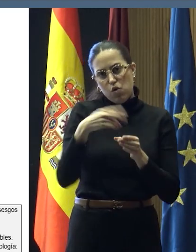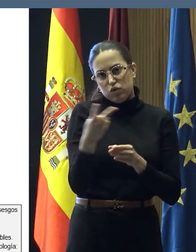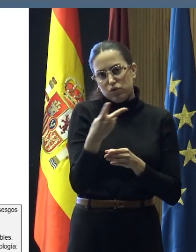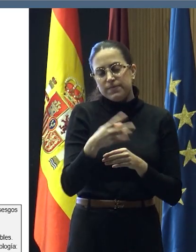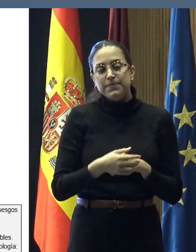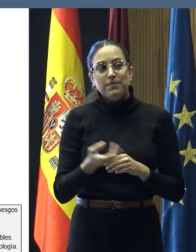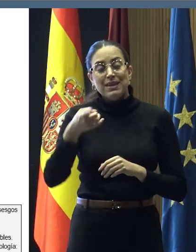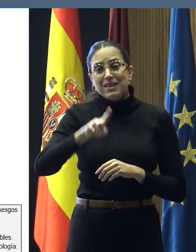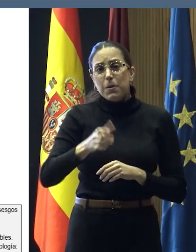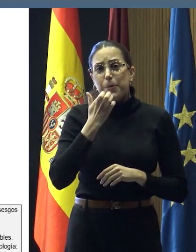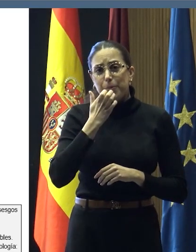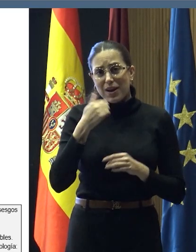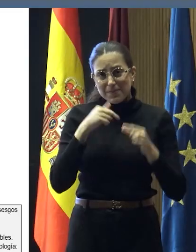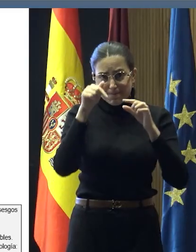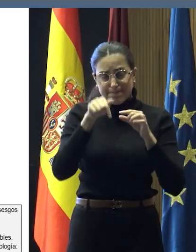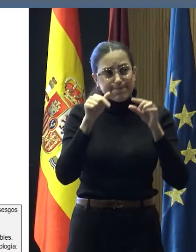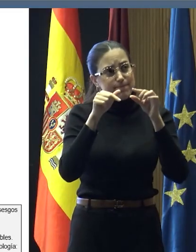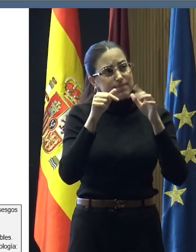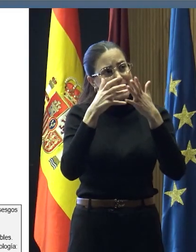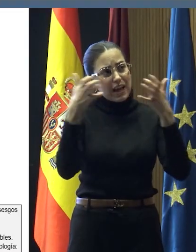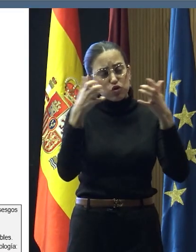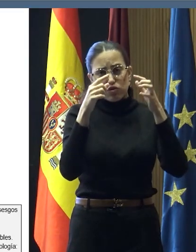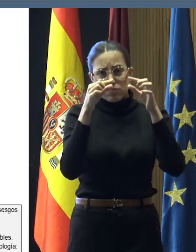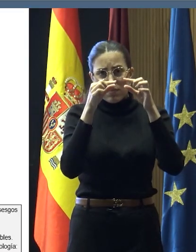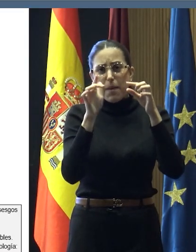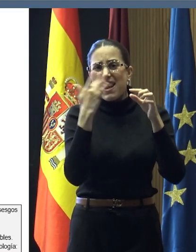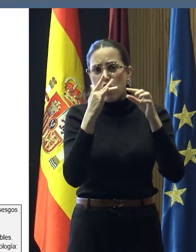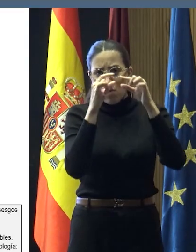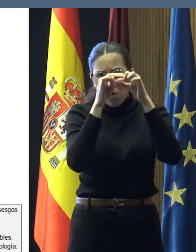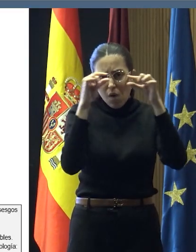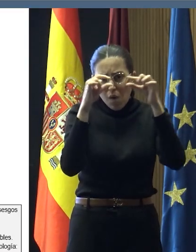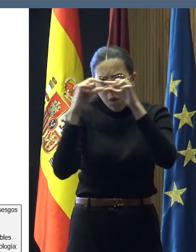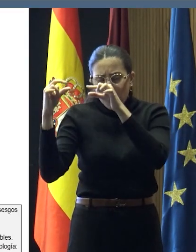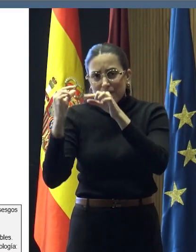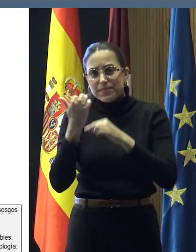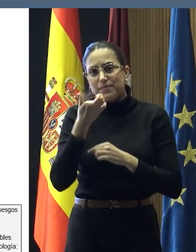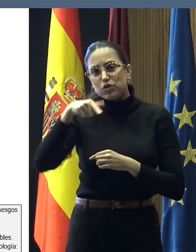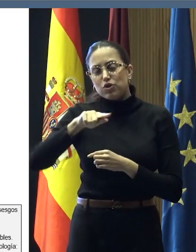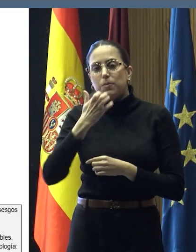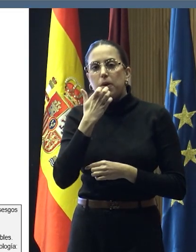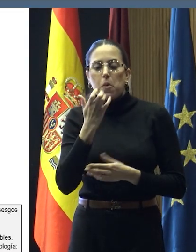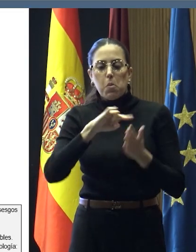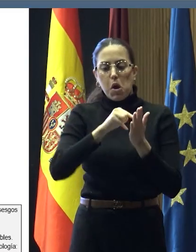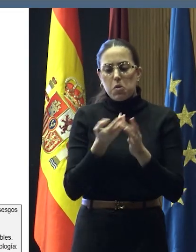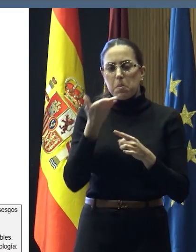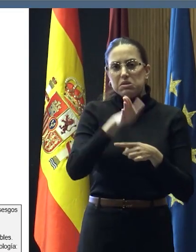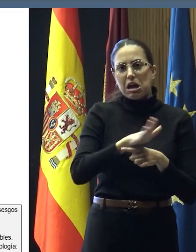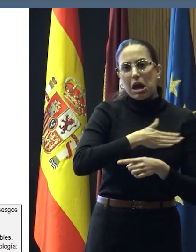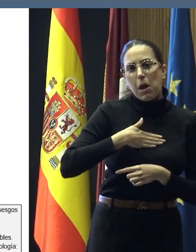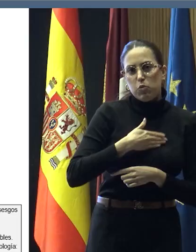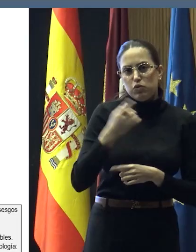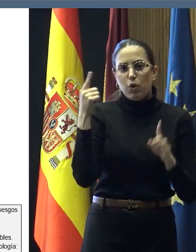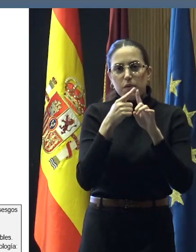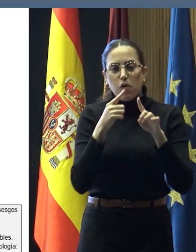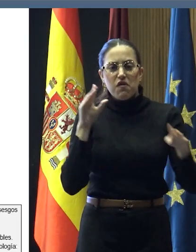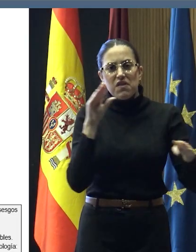aquí os he subrayado lo que nos piden cuando queremos presentar un proyecto que va a ser